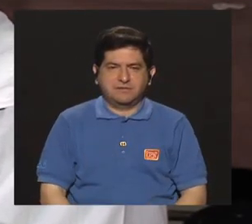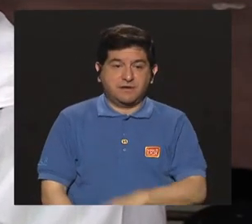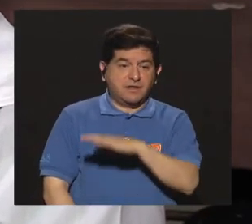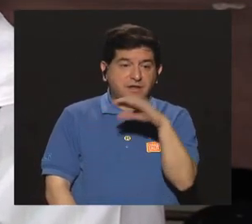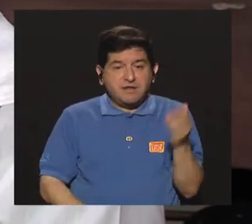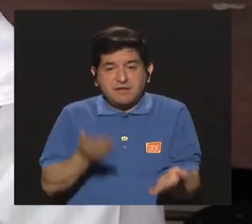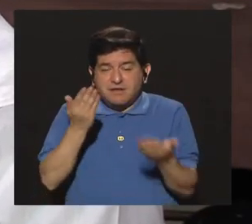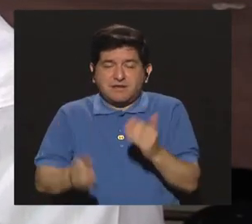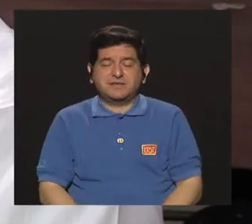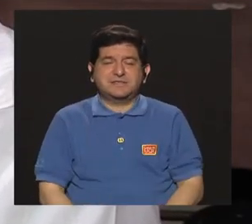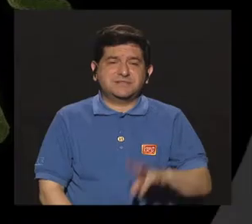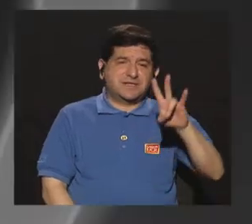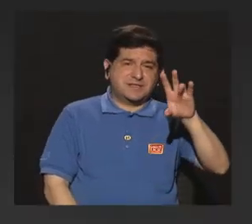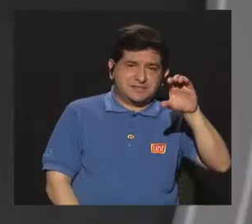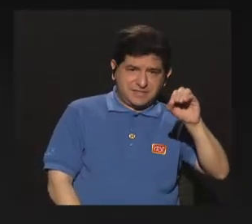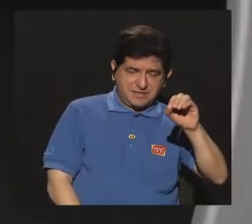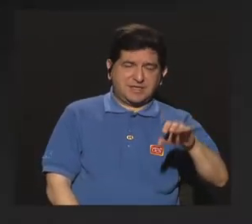costeros conocidos